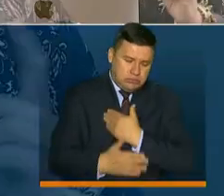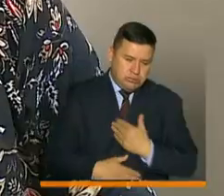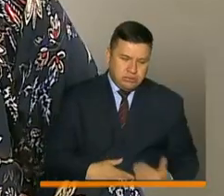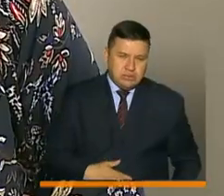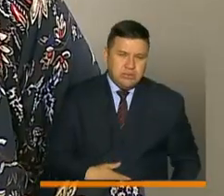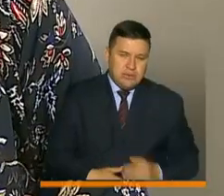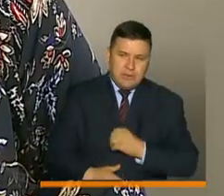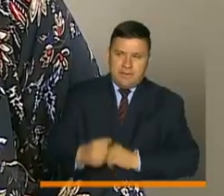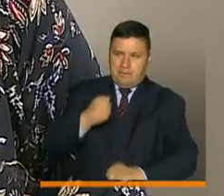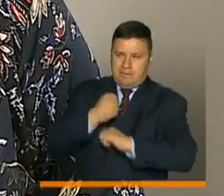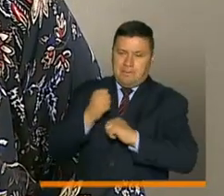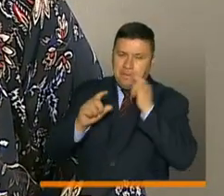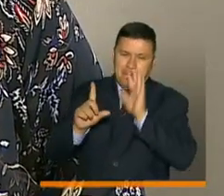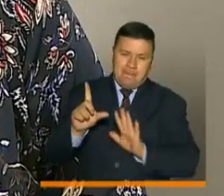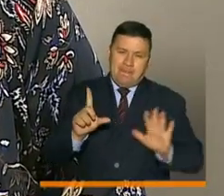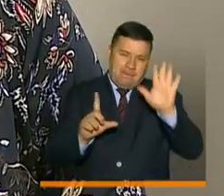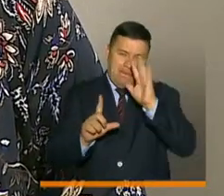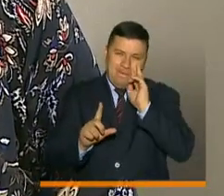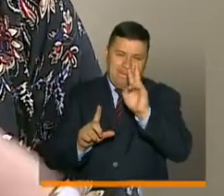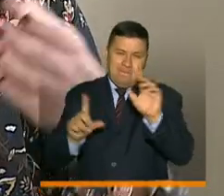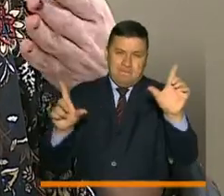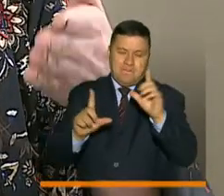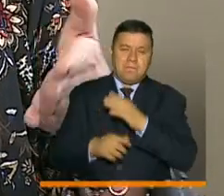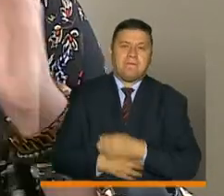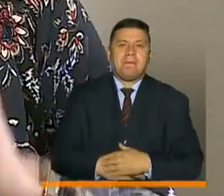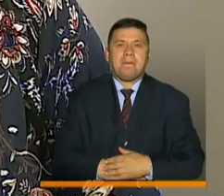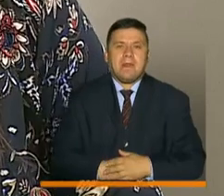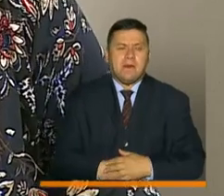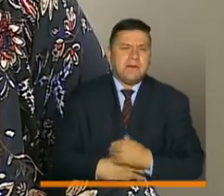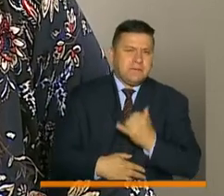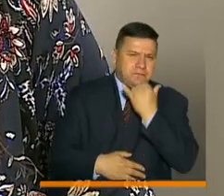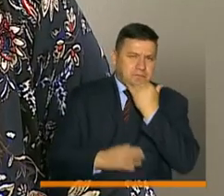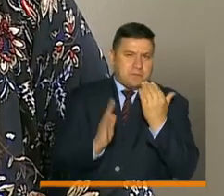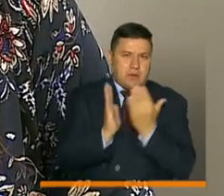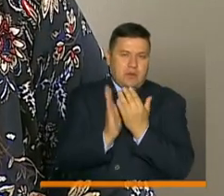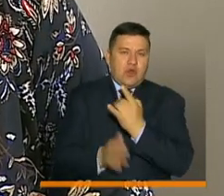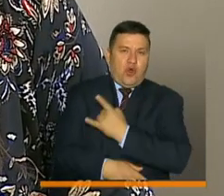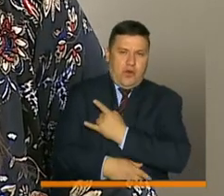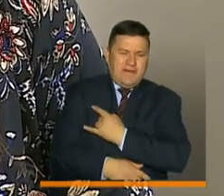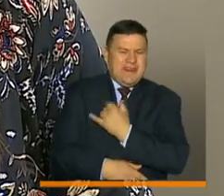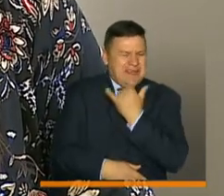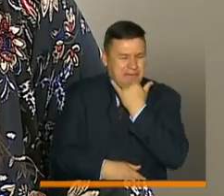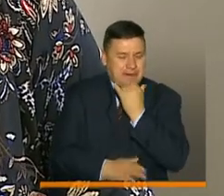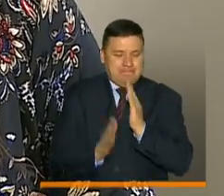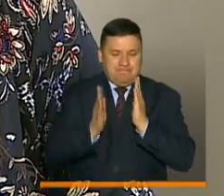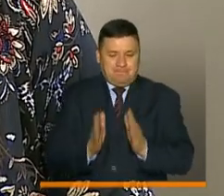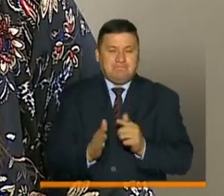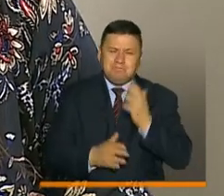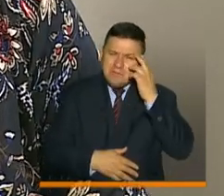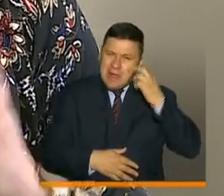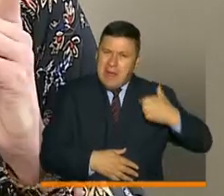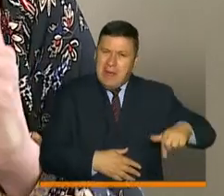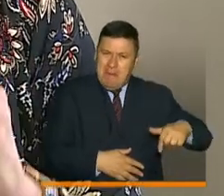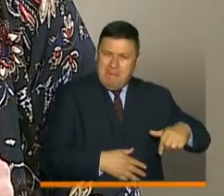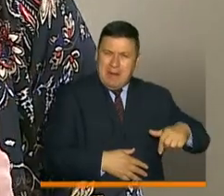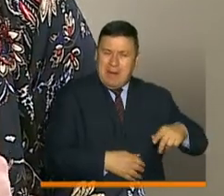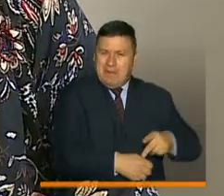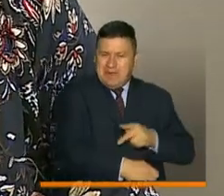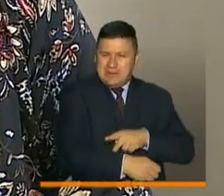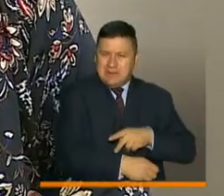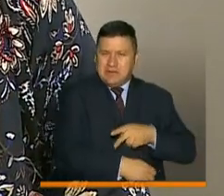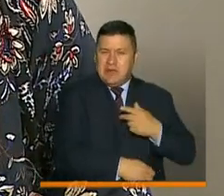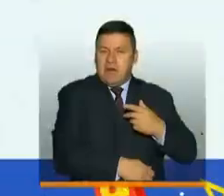Me van a apoyar también con una imagen para que puedan ver los televidentes. ¿Qué pasó en educación superior? Al igual que en educación preescolar y básica, desde